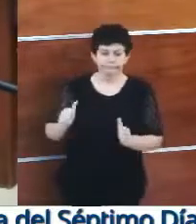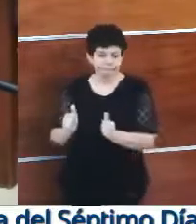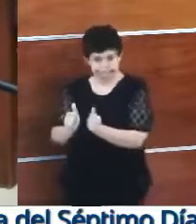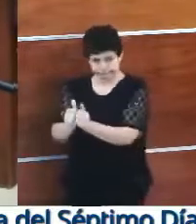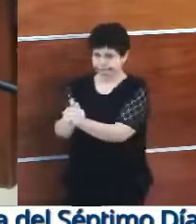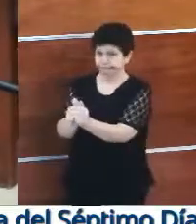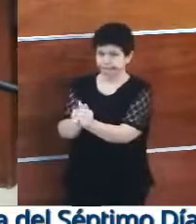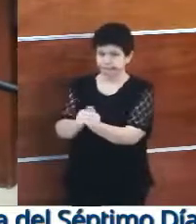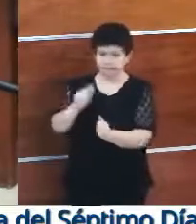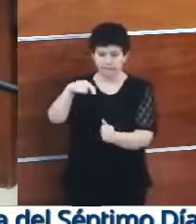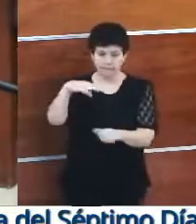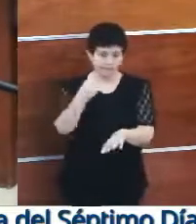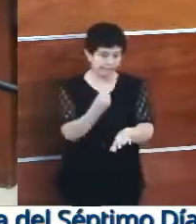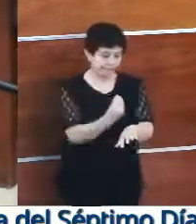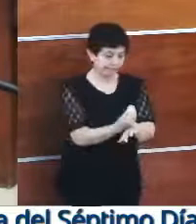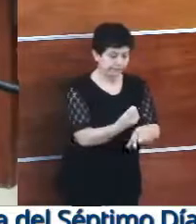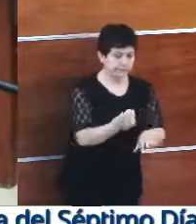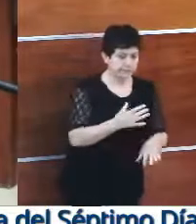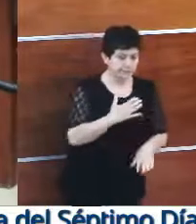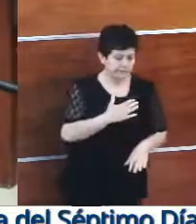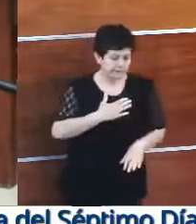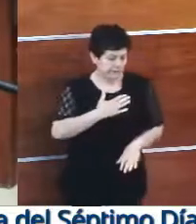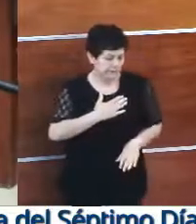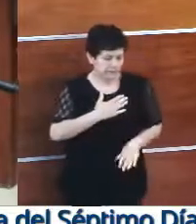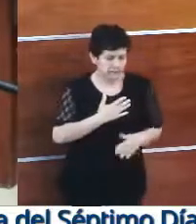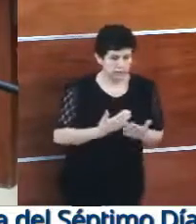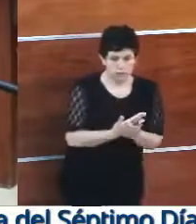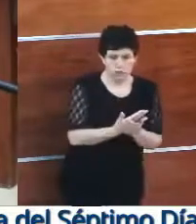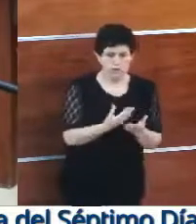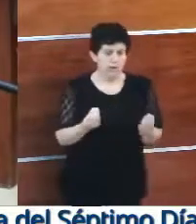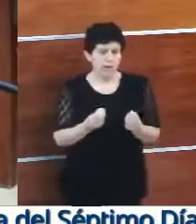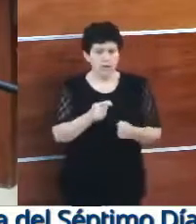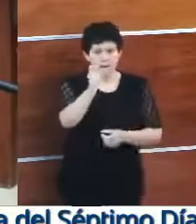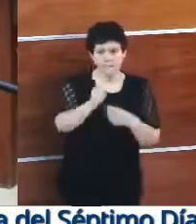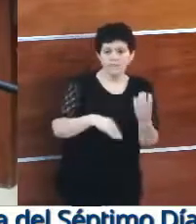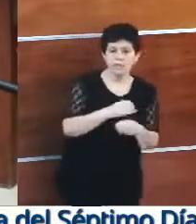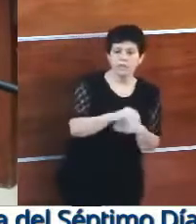para los que están realmente afectados por la pérdida de un ser amado.